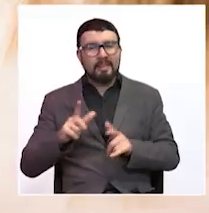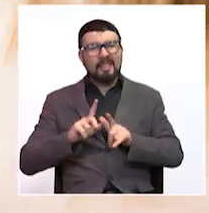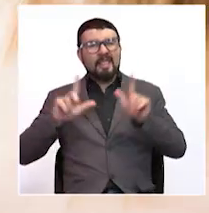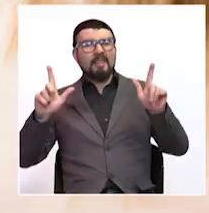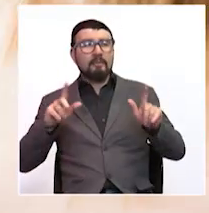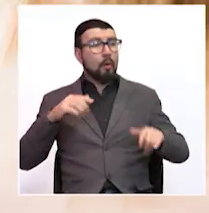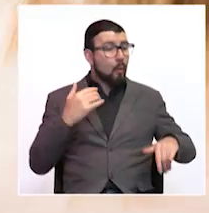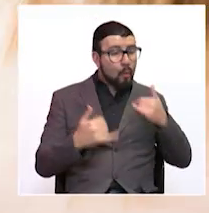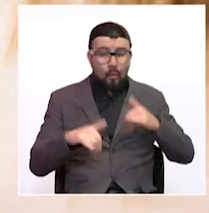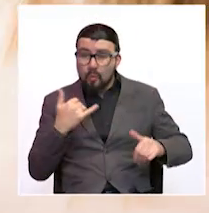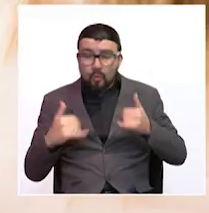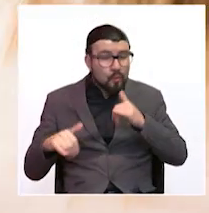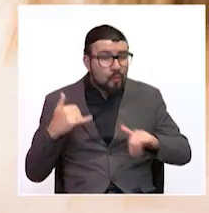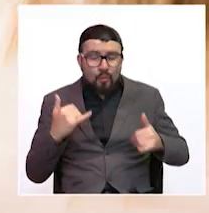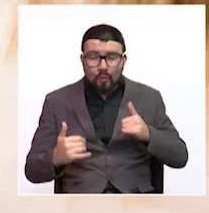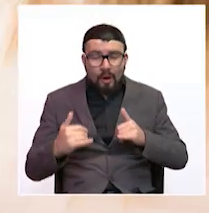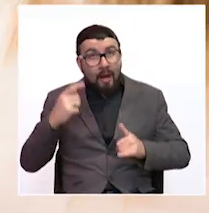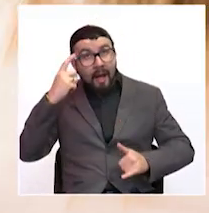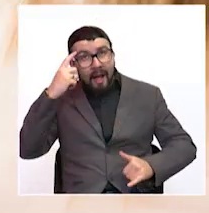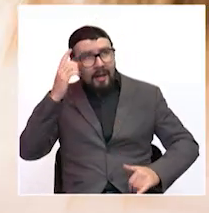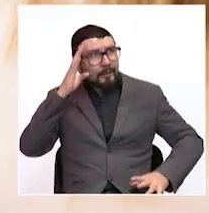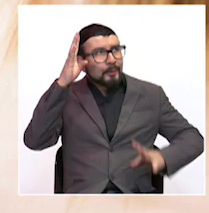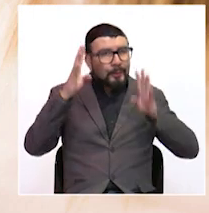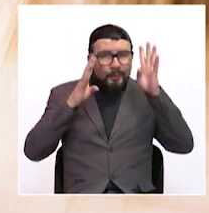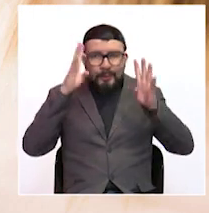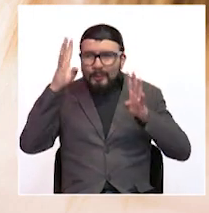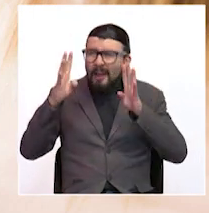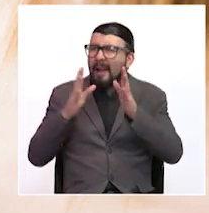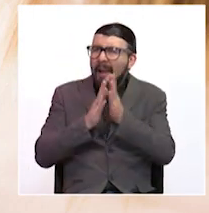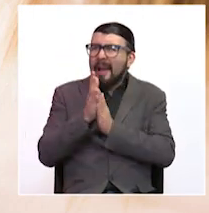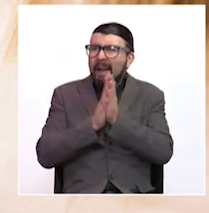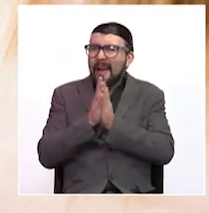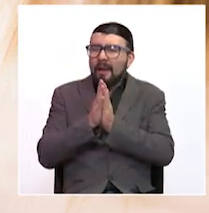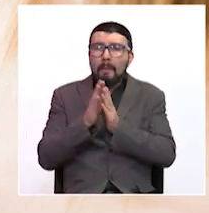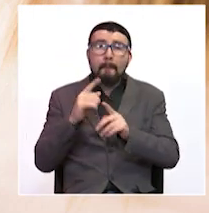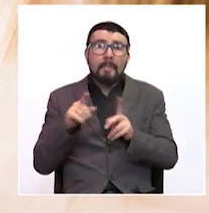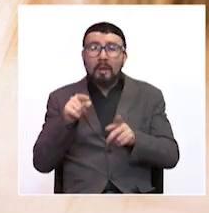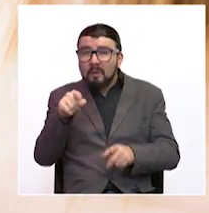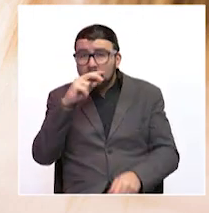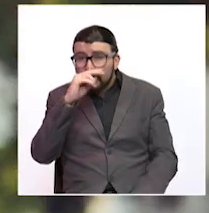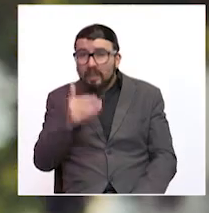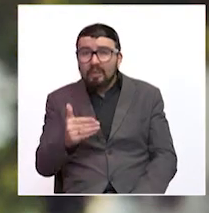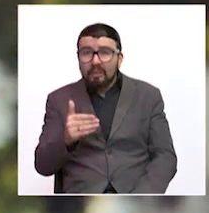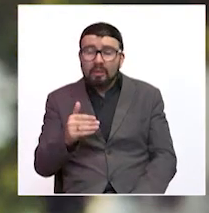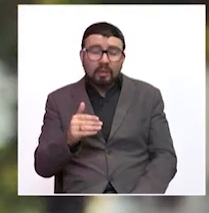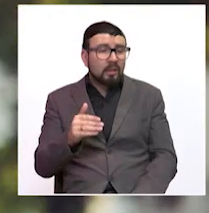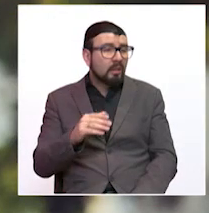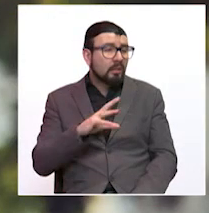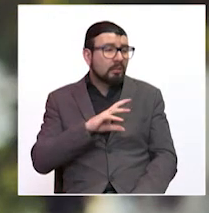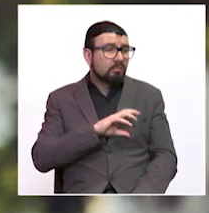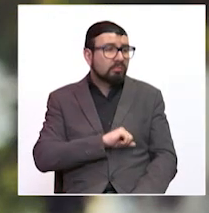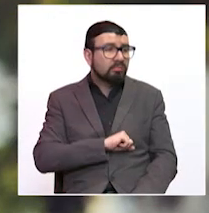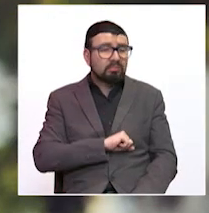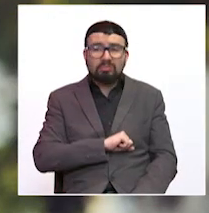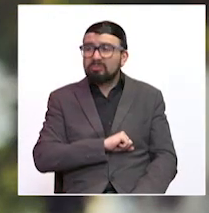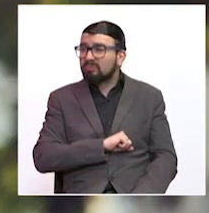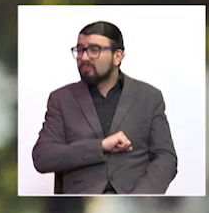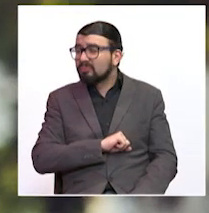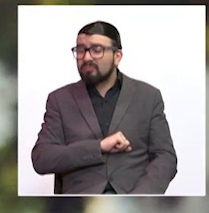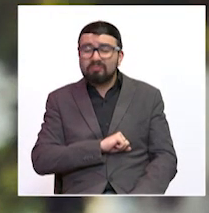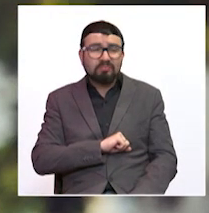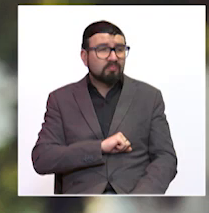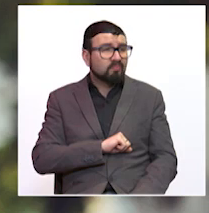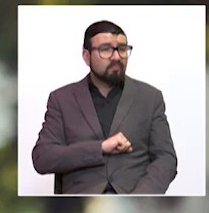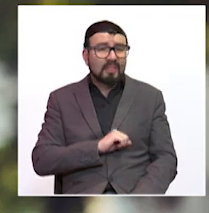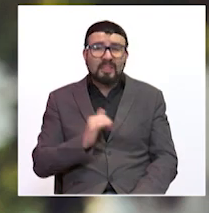por ser creativo pero cuando se siente mal porque en su entorno en su entorno las situaciones